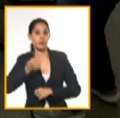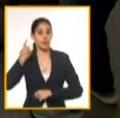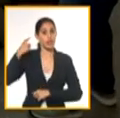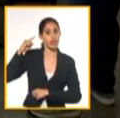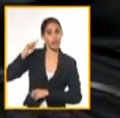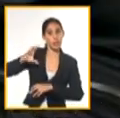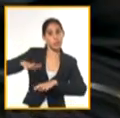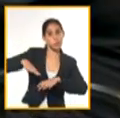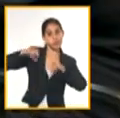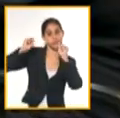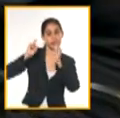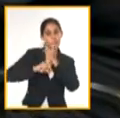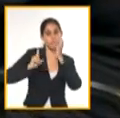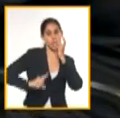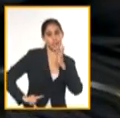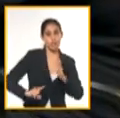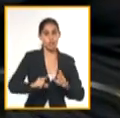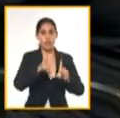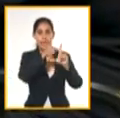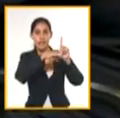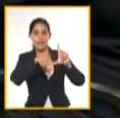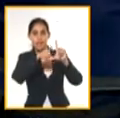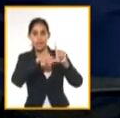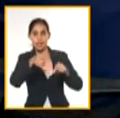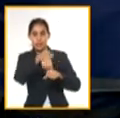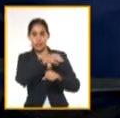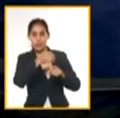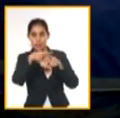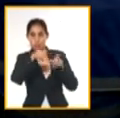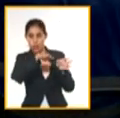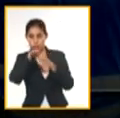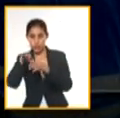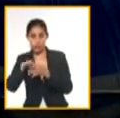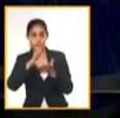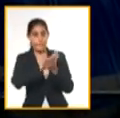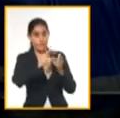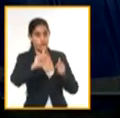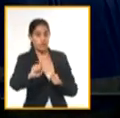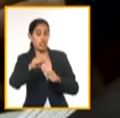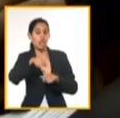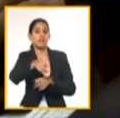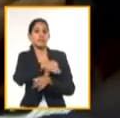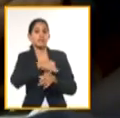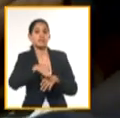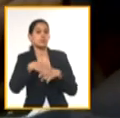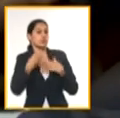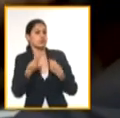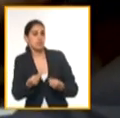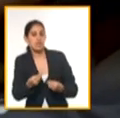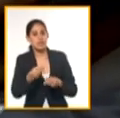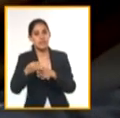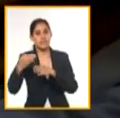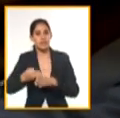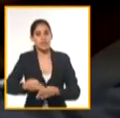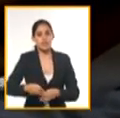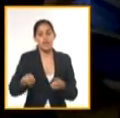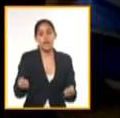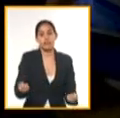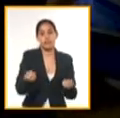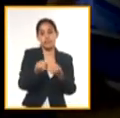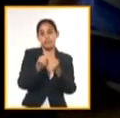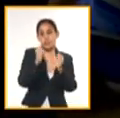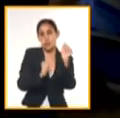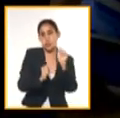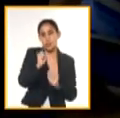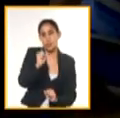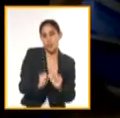Central Termoeléctrica Máximo Gómez Báez, el municipio artemiseño de Mariel, asume el proceso de activación de uno de los bloques de la planta sin escatimar